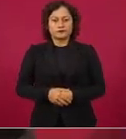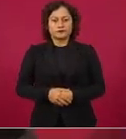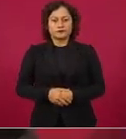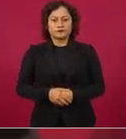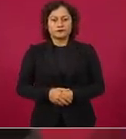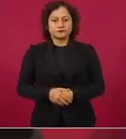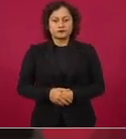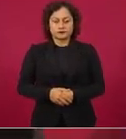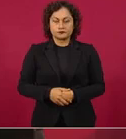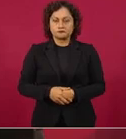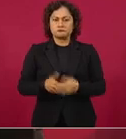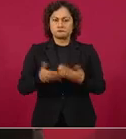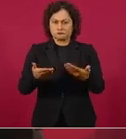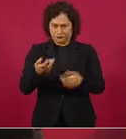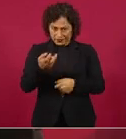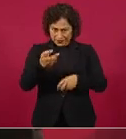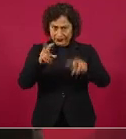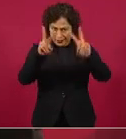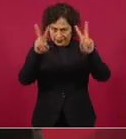tema de investigación,